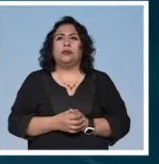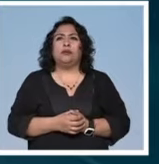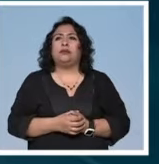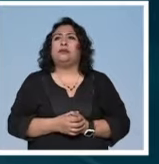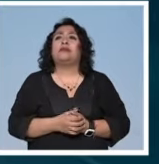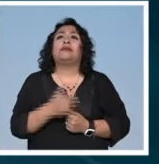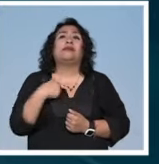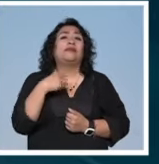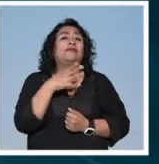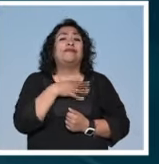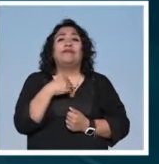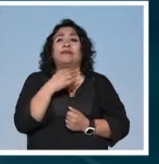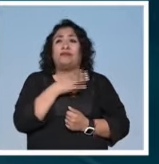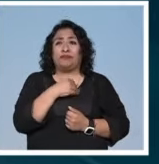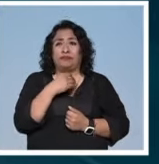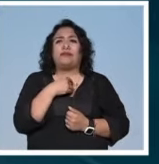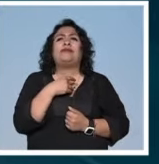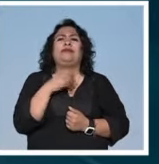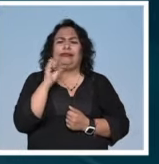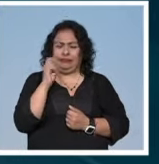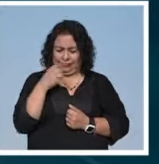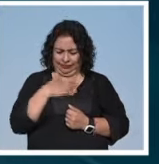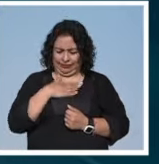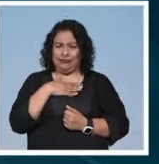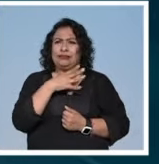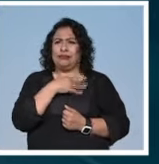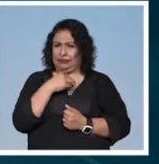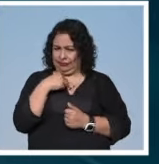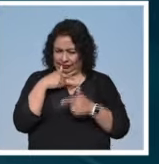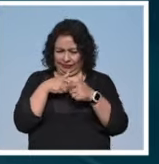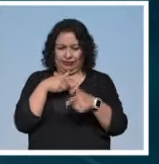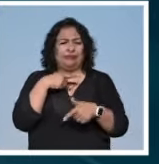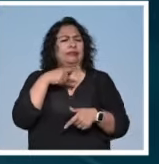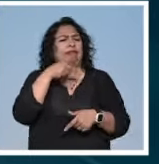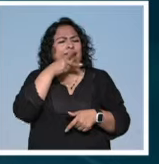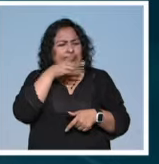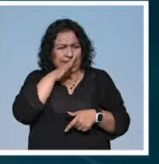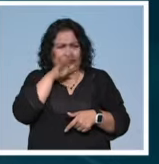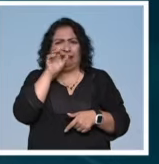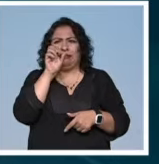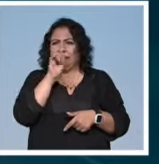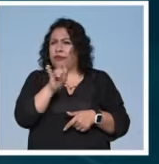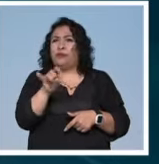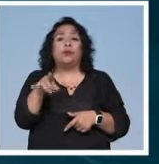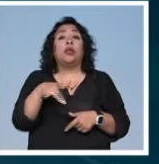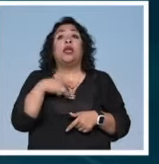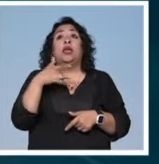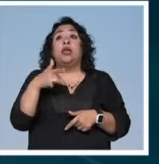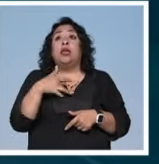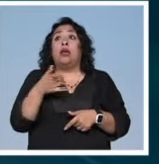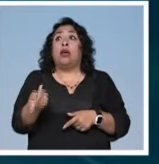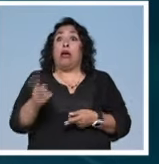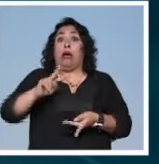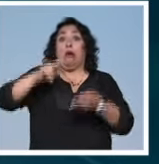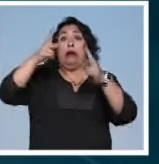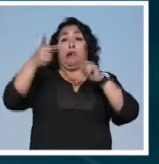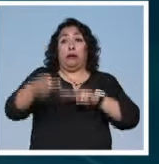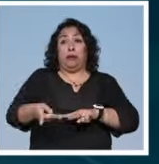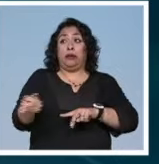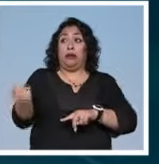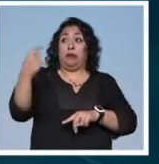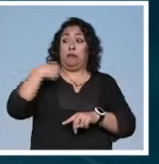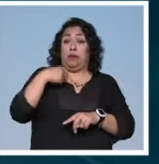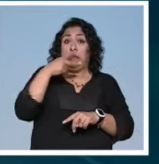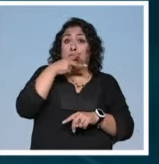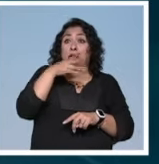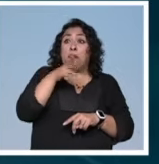que nuestros hijos son nuestros hijos y nosotros seguimos siendo los papás. Que no se sientan nuestros papás, que no